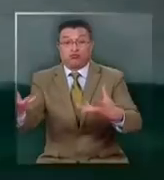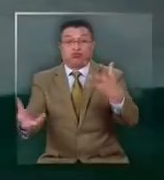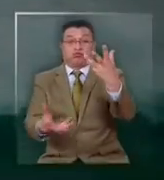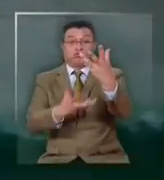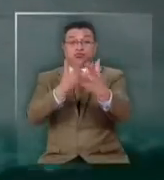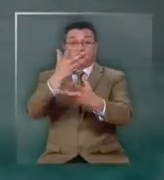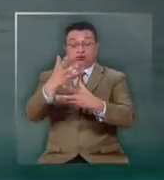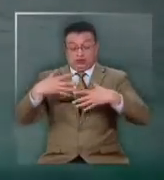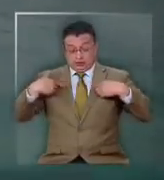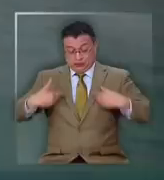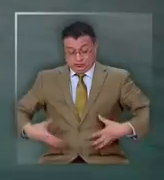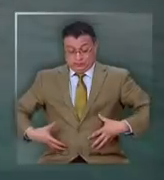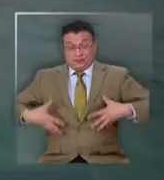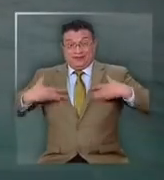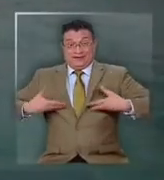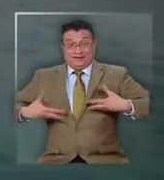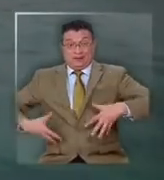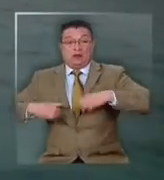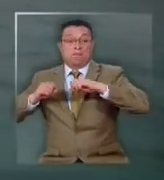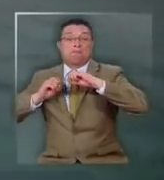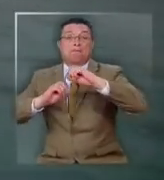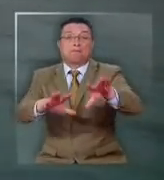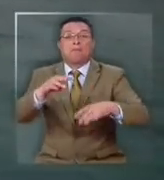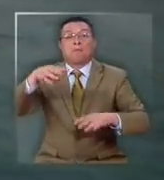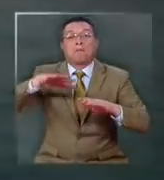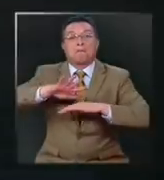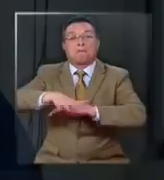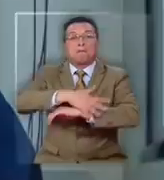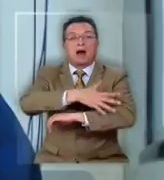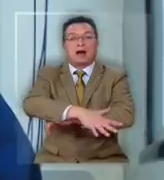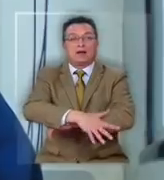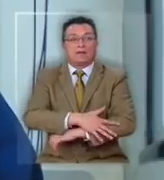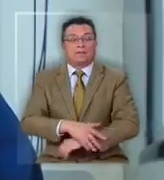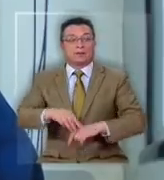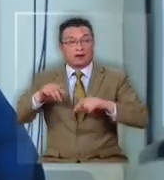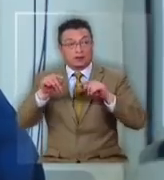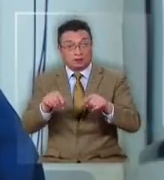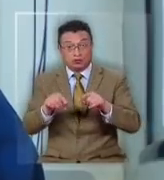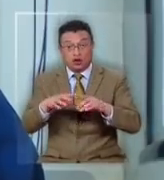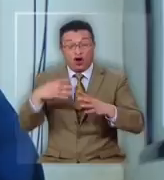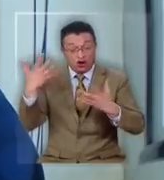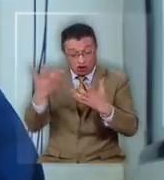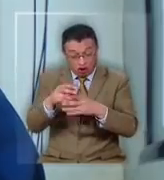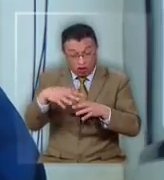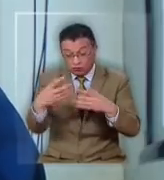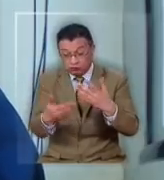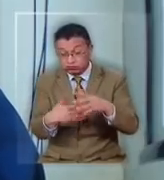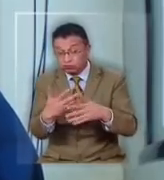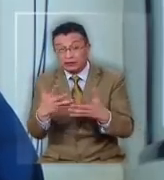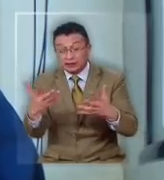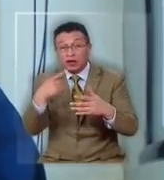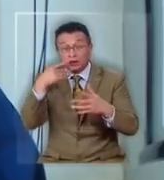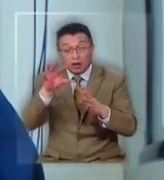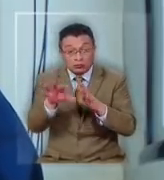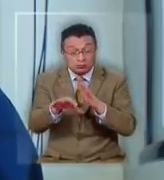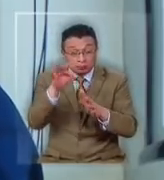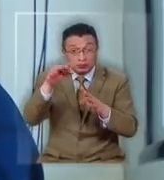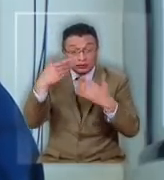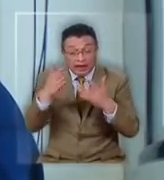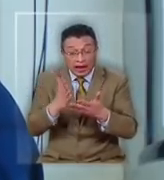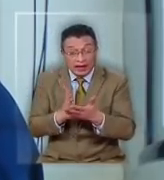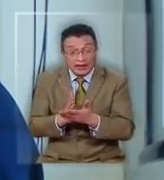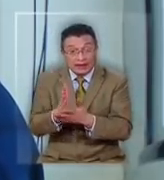y el torso al Pacífico. Parte de las acciones violentas ejecutadas contra el cuerpo, como lo inferimos